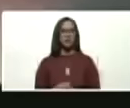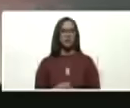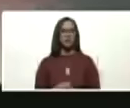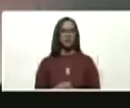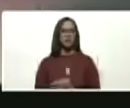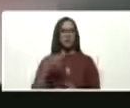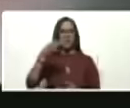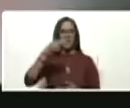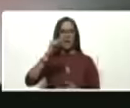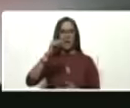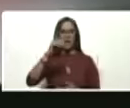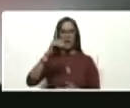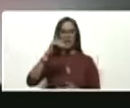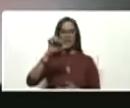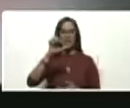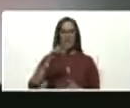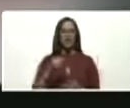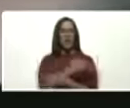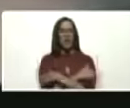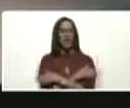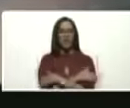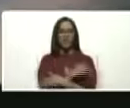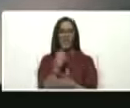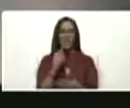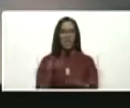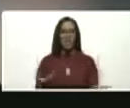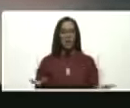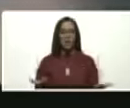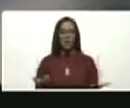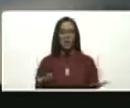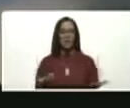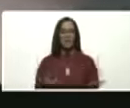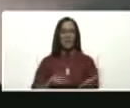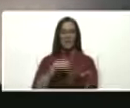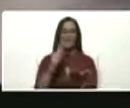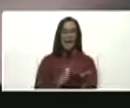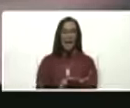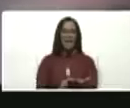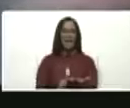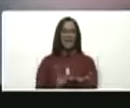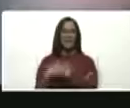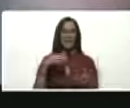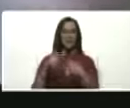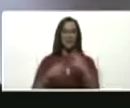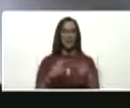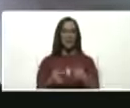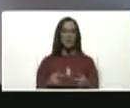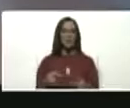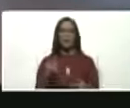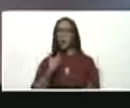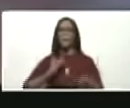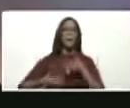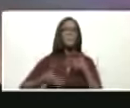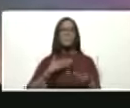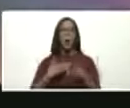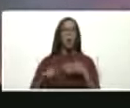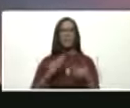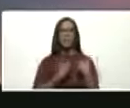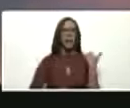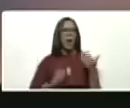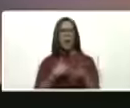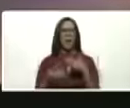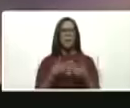Aide Josefina, yo la abrazo y le digo, Aide, te caíste, te estaban pasando por abajo. No me importa, presidente,